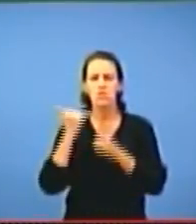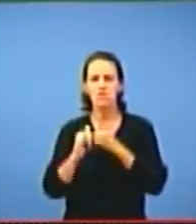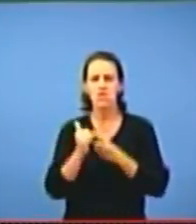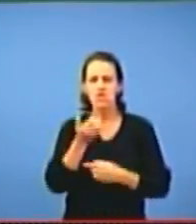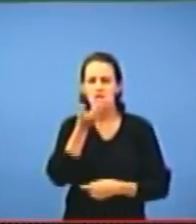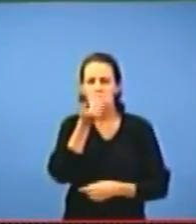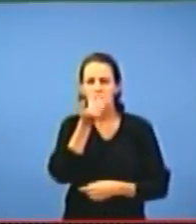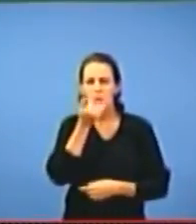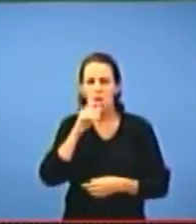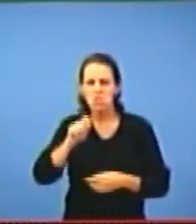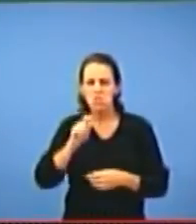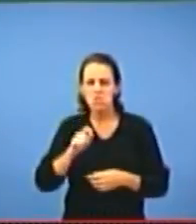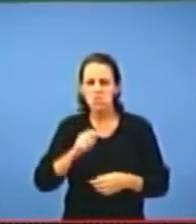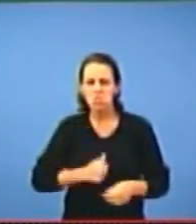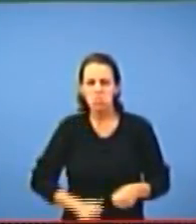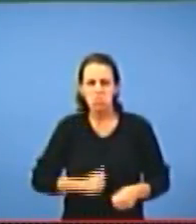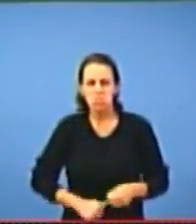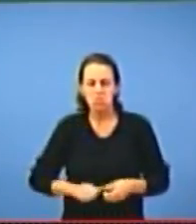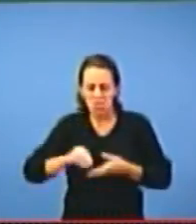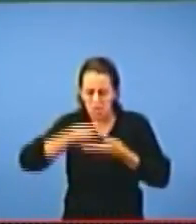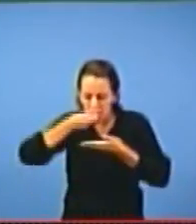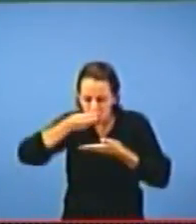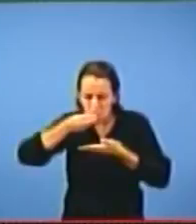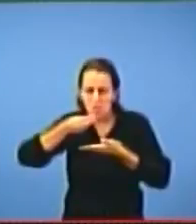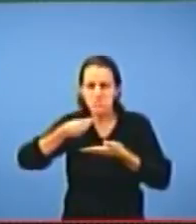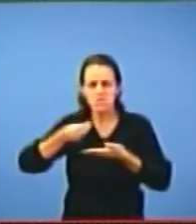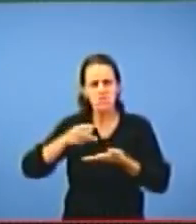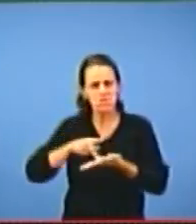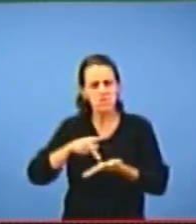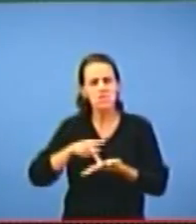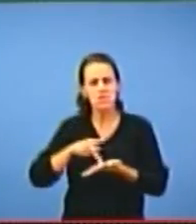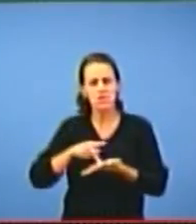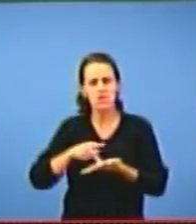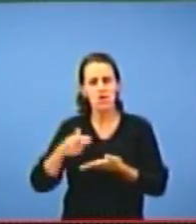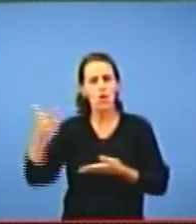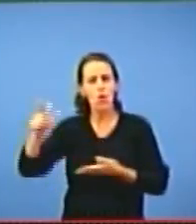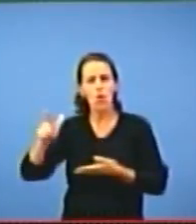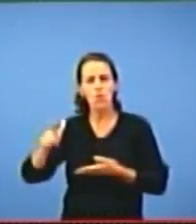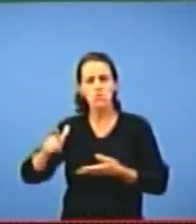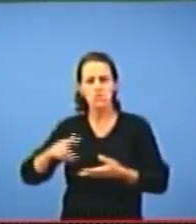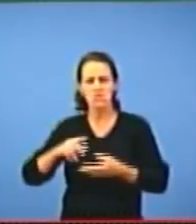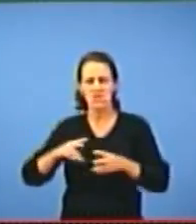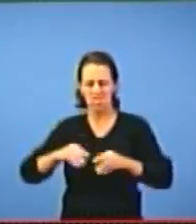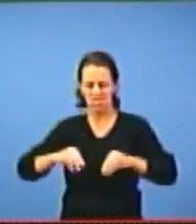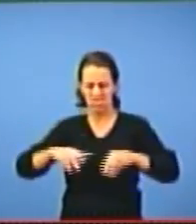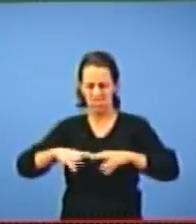estiércol para sentir el peso del pecado, el hedor del pecado.